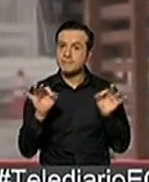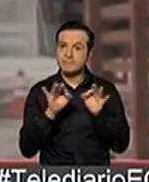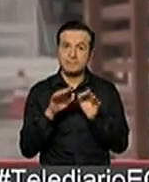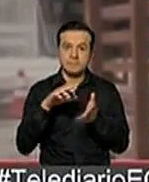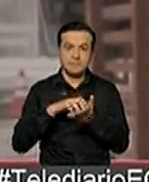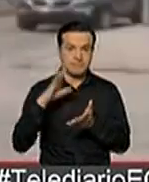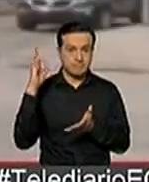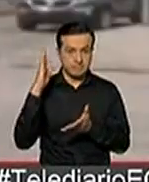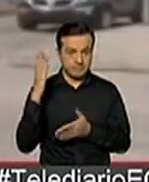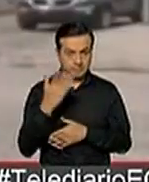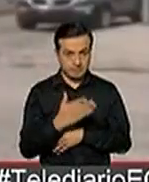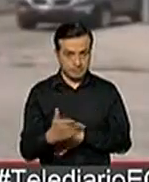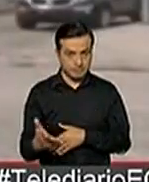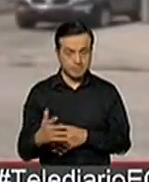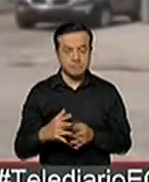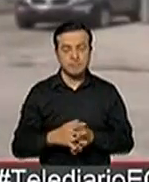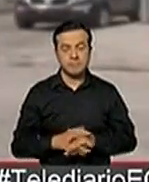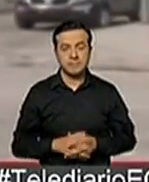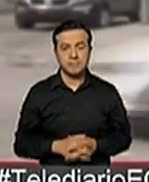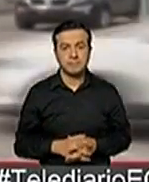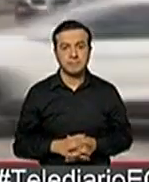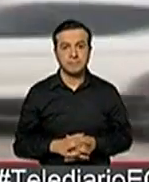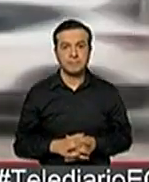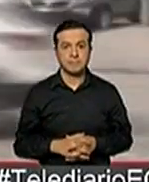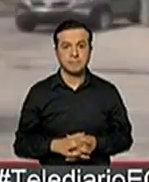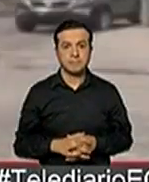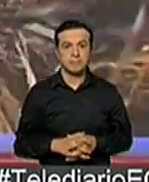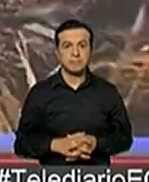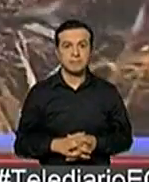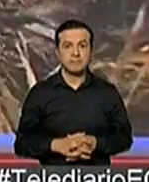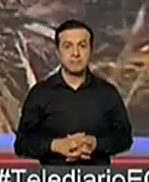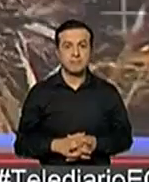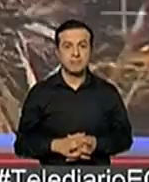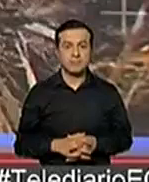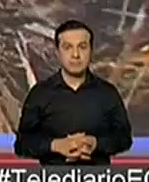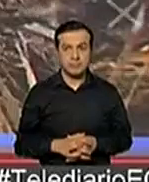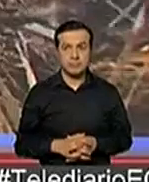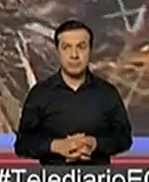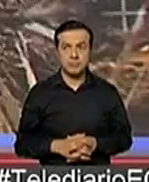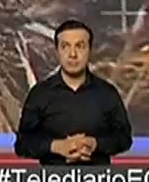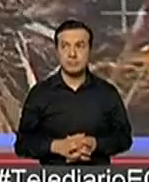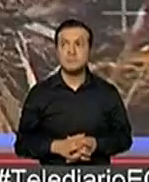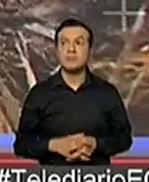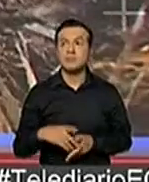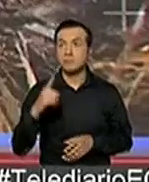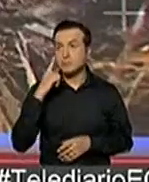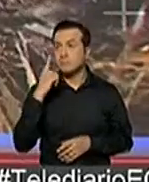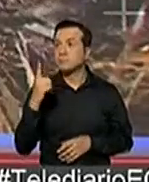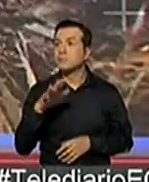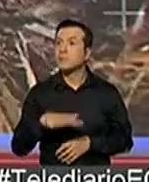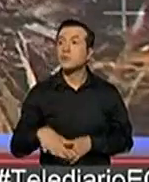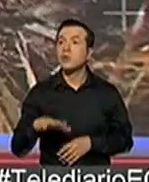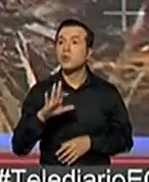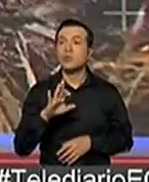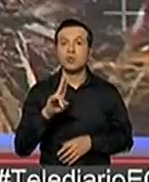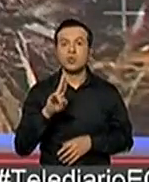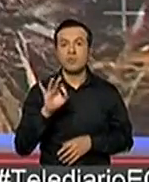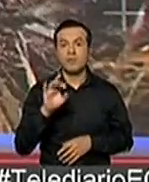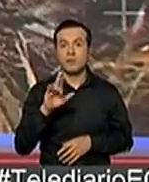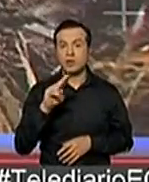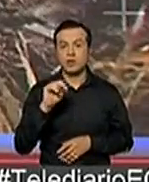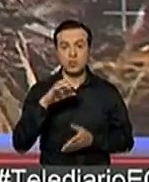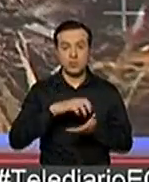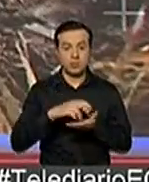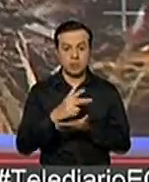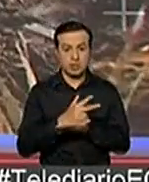de Tungurahua. Máximo Barba, Medios Públicos. Un fenómeno natural ocurrió en la parroquia de Tufiño, provincia del